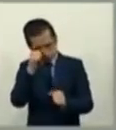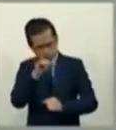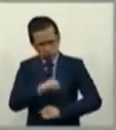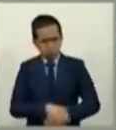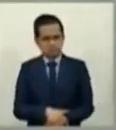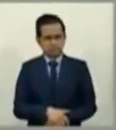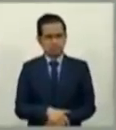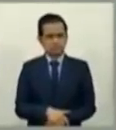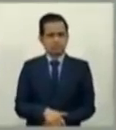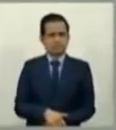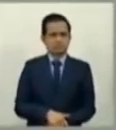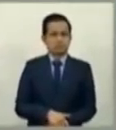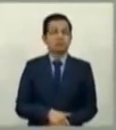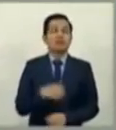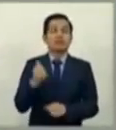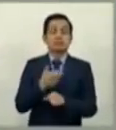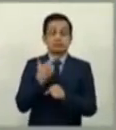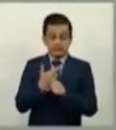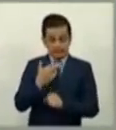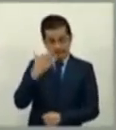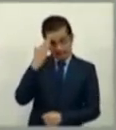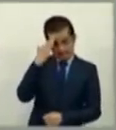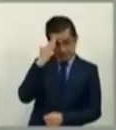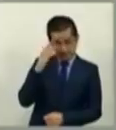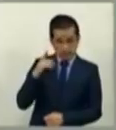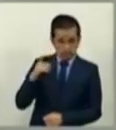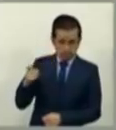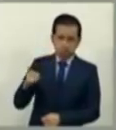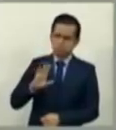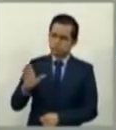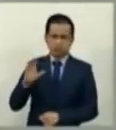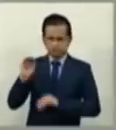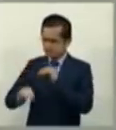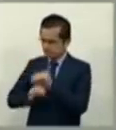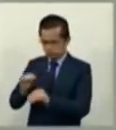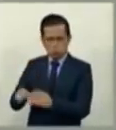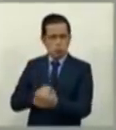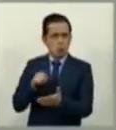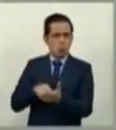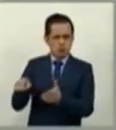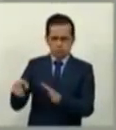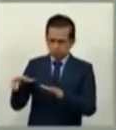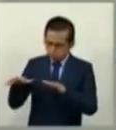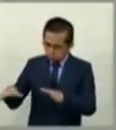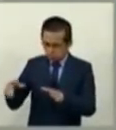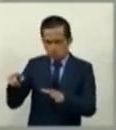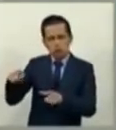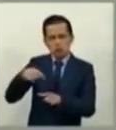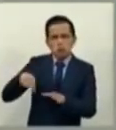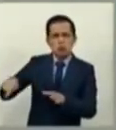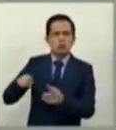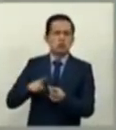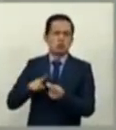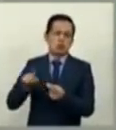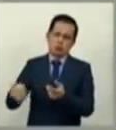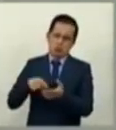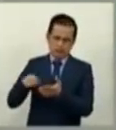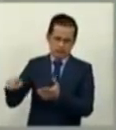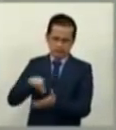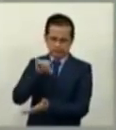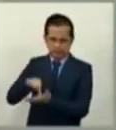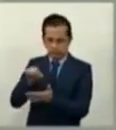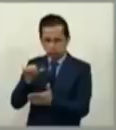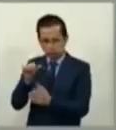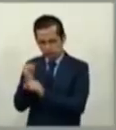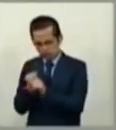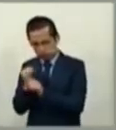General desde el primer momento habilitó un espacio en el Centro de Estudios para poder recibir a